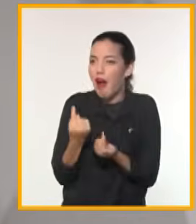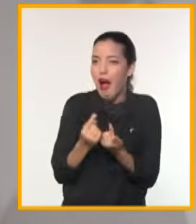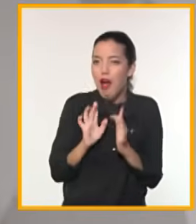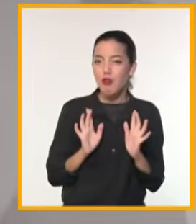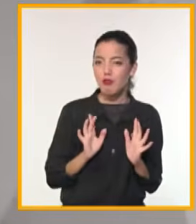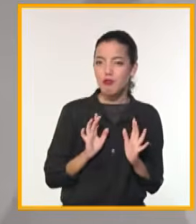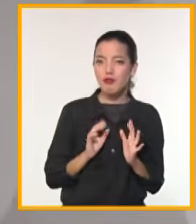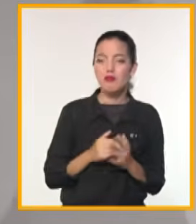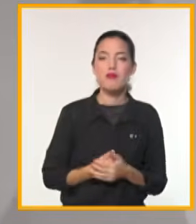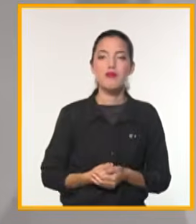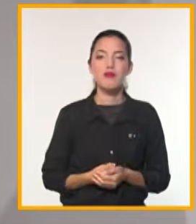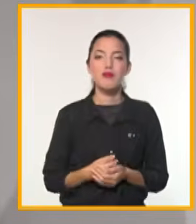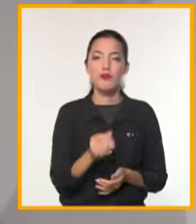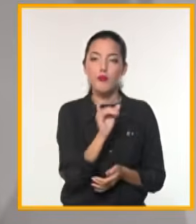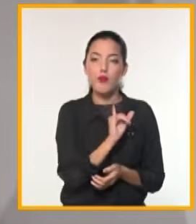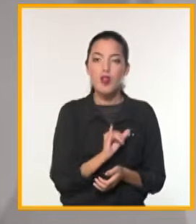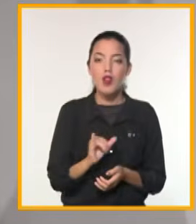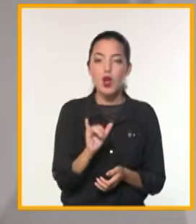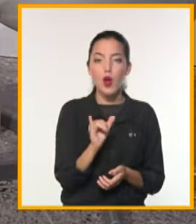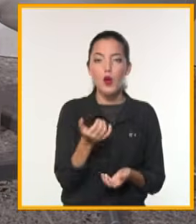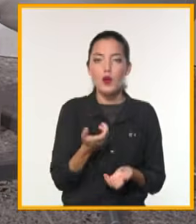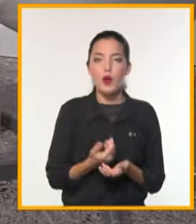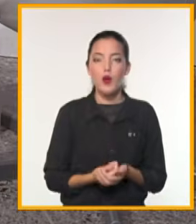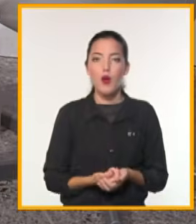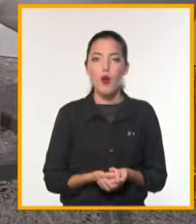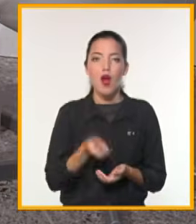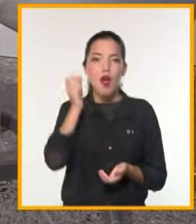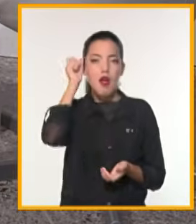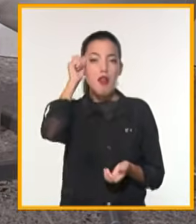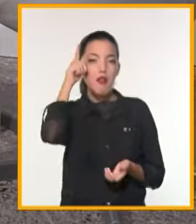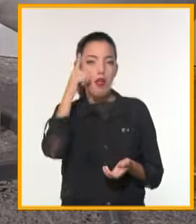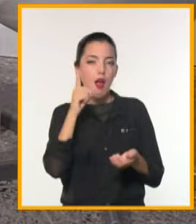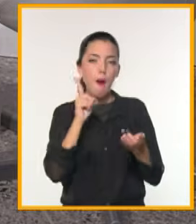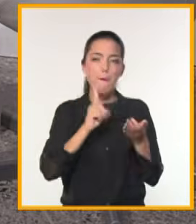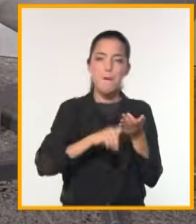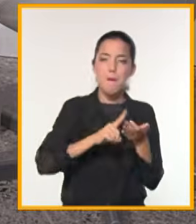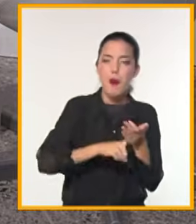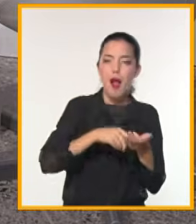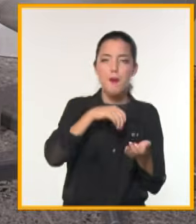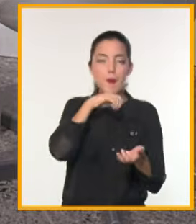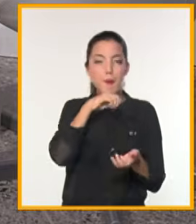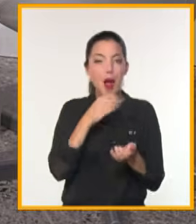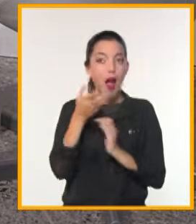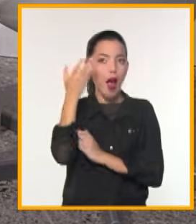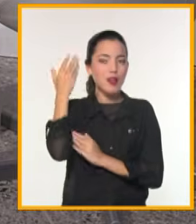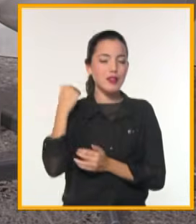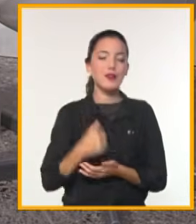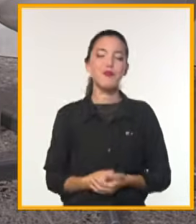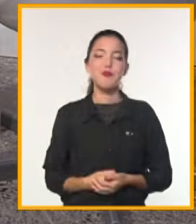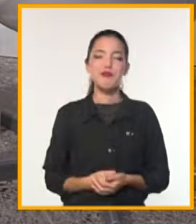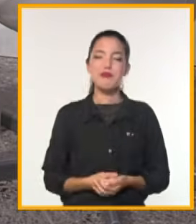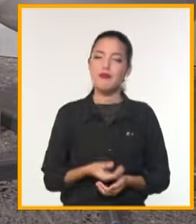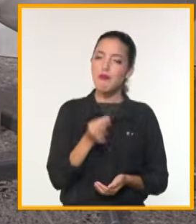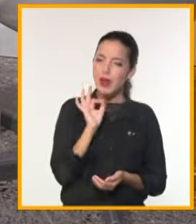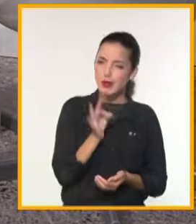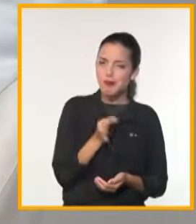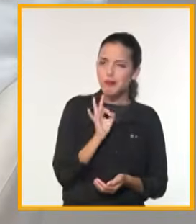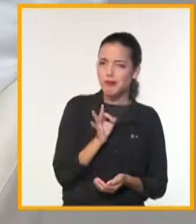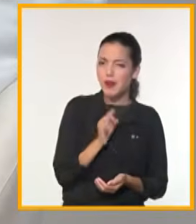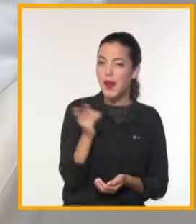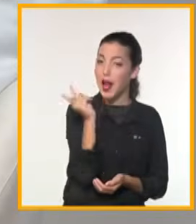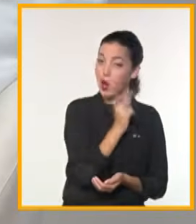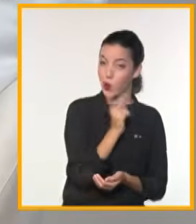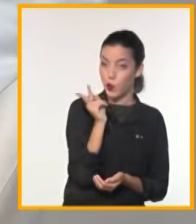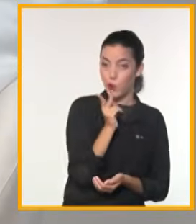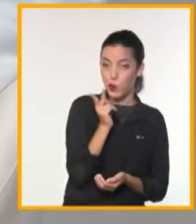su vida, de su padre, de sus orígenes. Bueno, sí, me viene de los dos, de mi padre y de mi madre. Mi